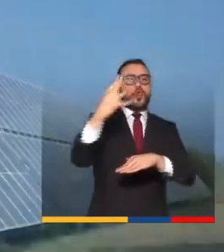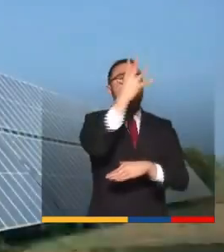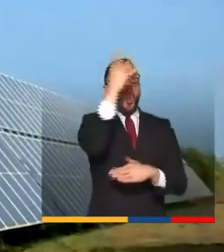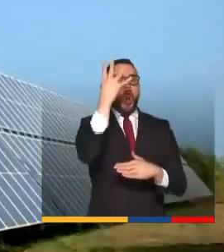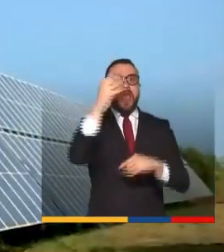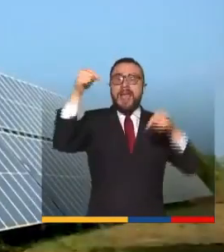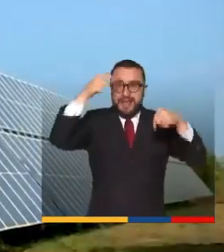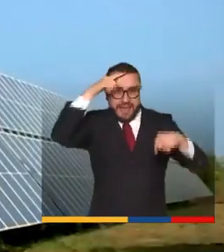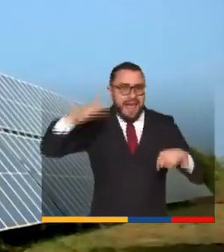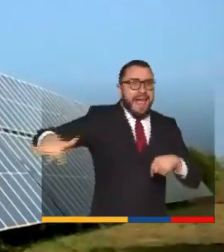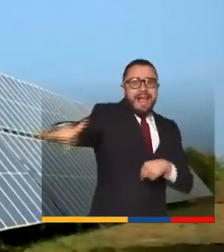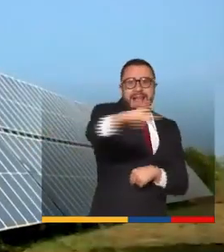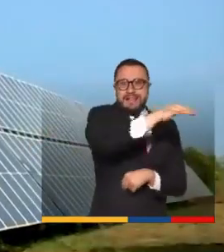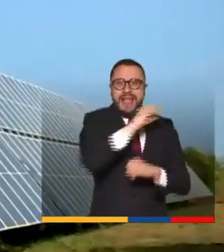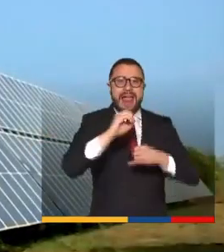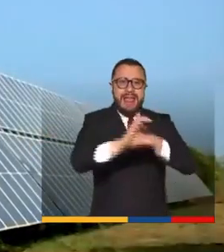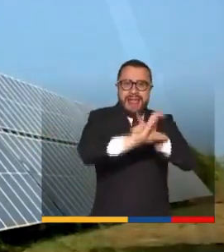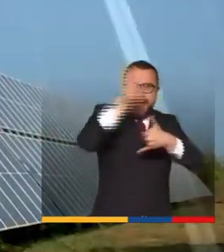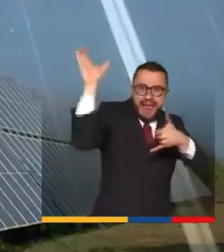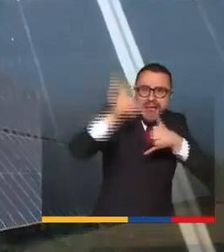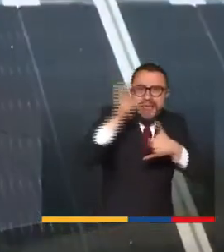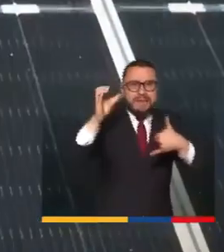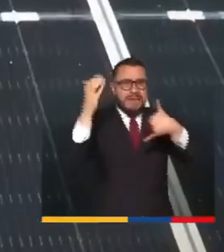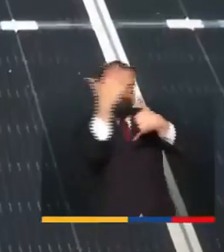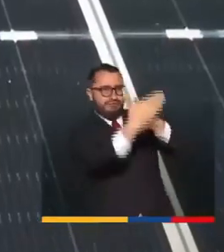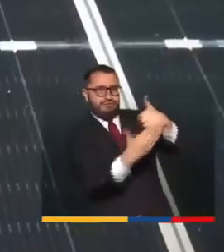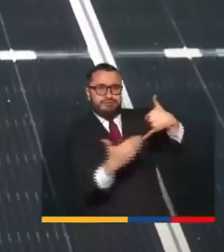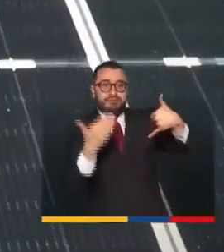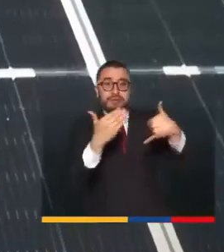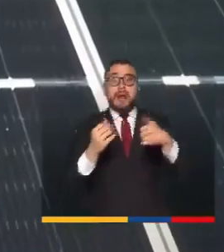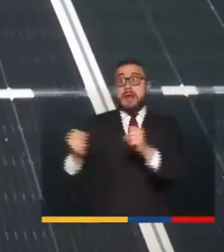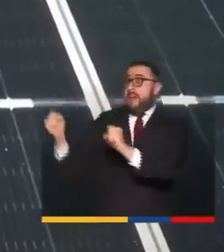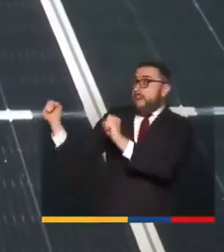en Cartagena y en el Caribe y en muchos lugares de Colombia,